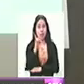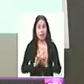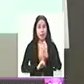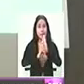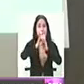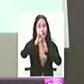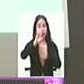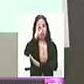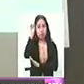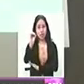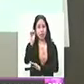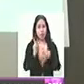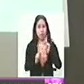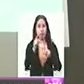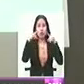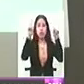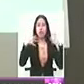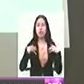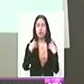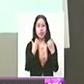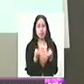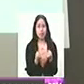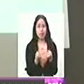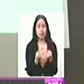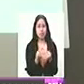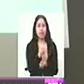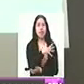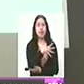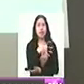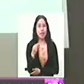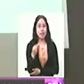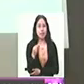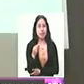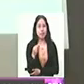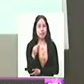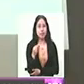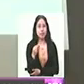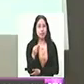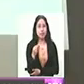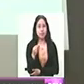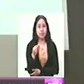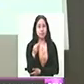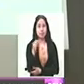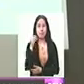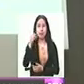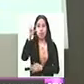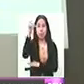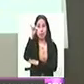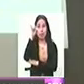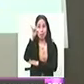tasa de recuperación de enfermos y solamente le sigue